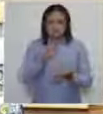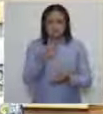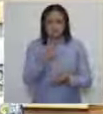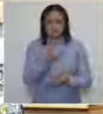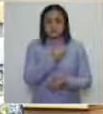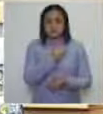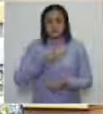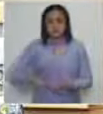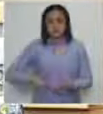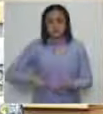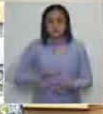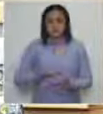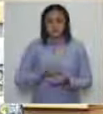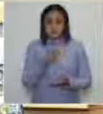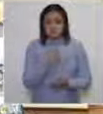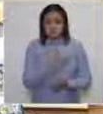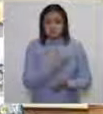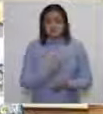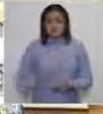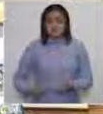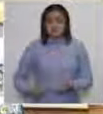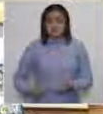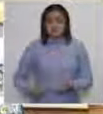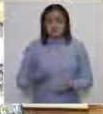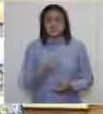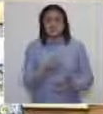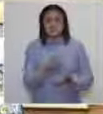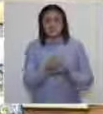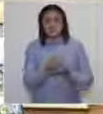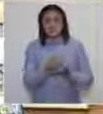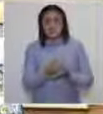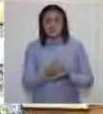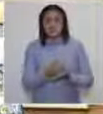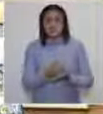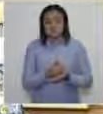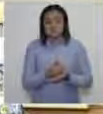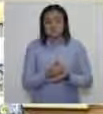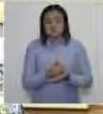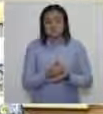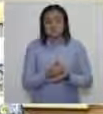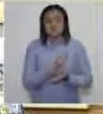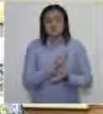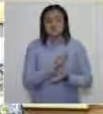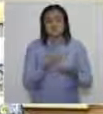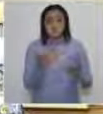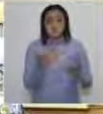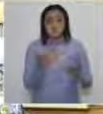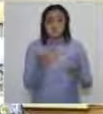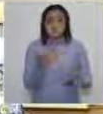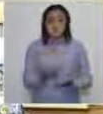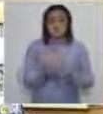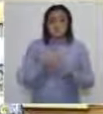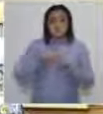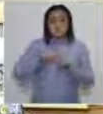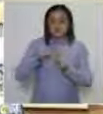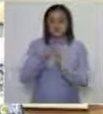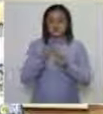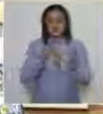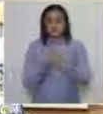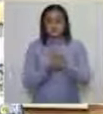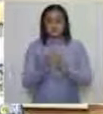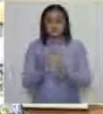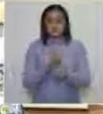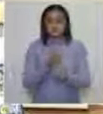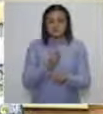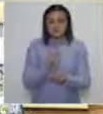Puebla, agradezco al alcalde su disposición de tener entendimientos y colaboración en todos los aspectos